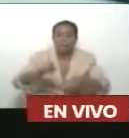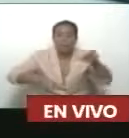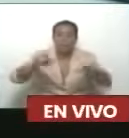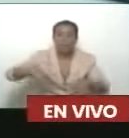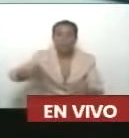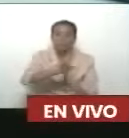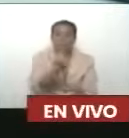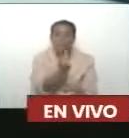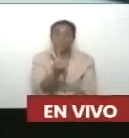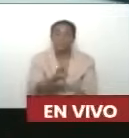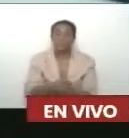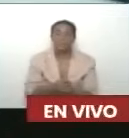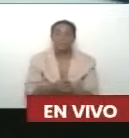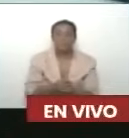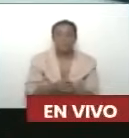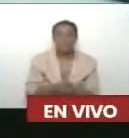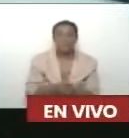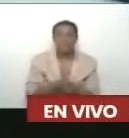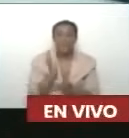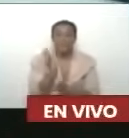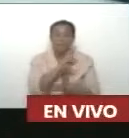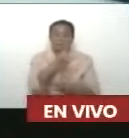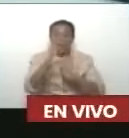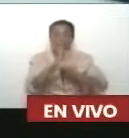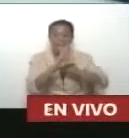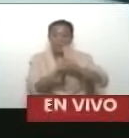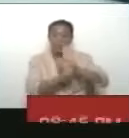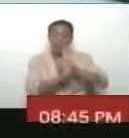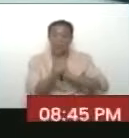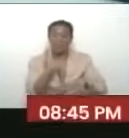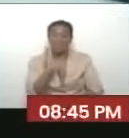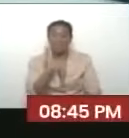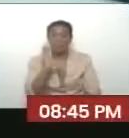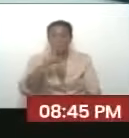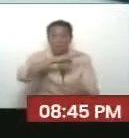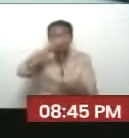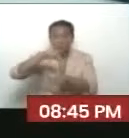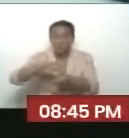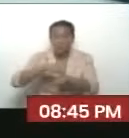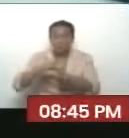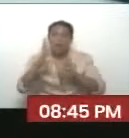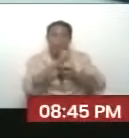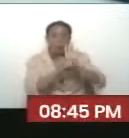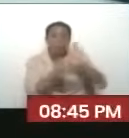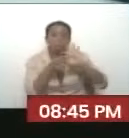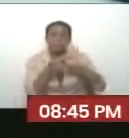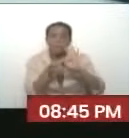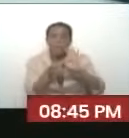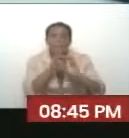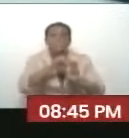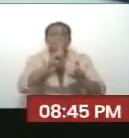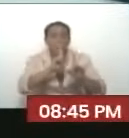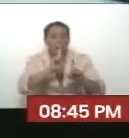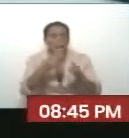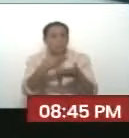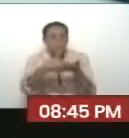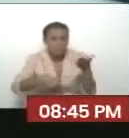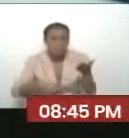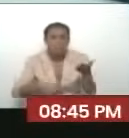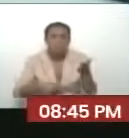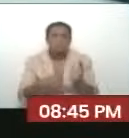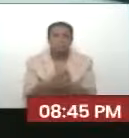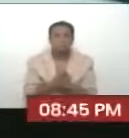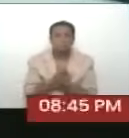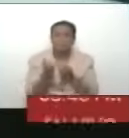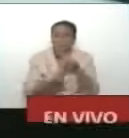Venezuela. La Asamblea Nacional hizo lo que tenía que hacer, debatió el tema, consultó el tema y